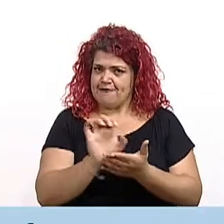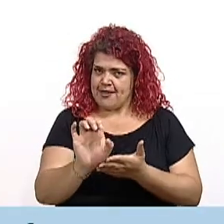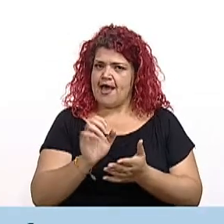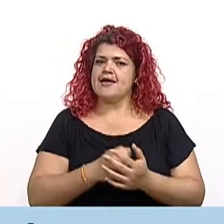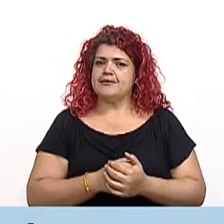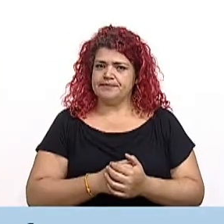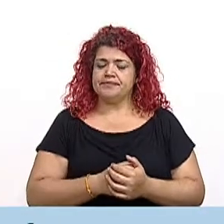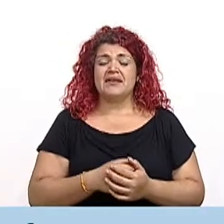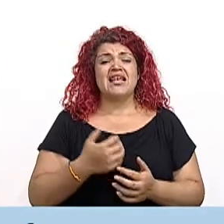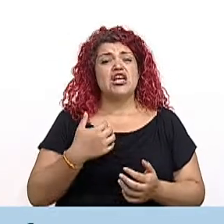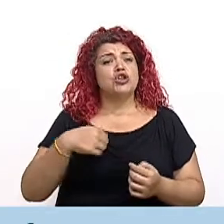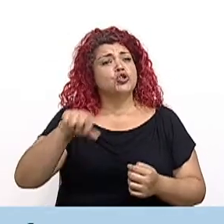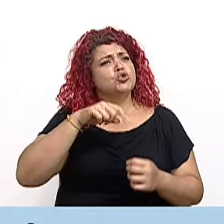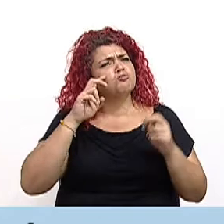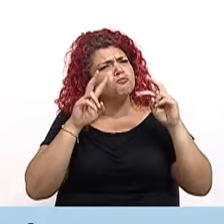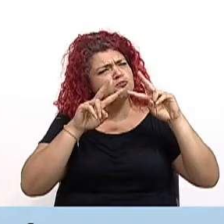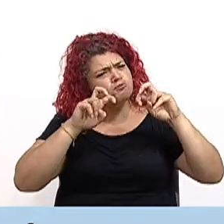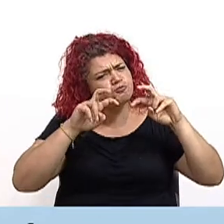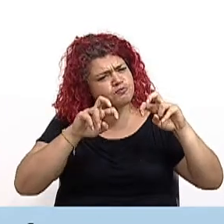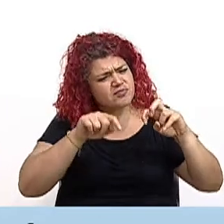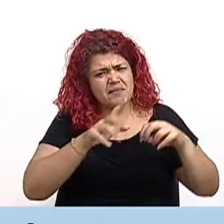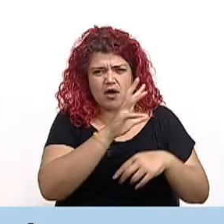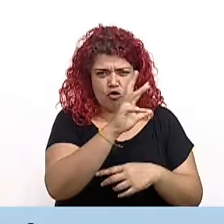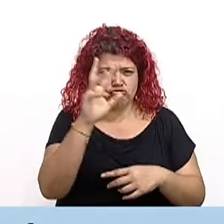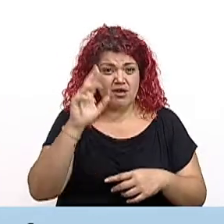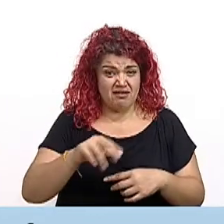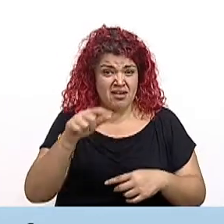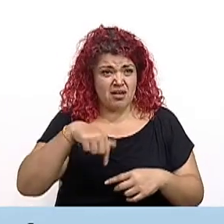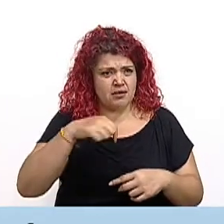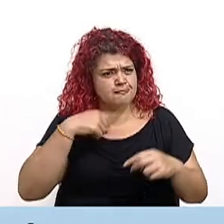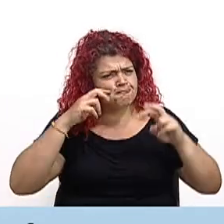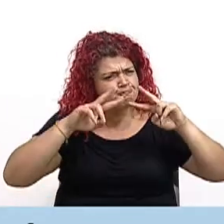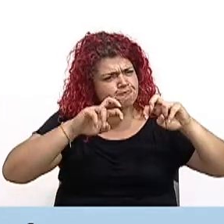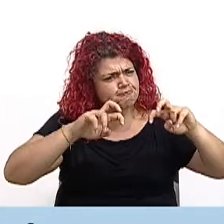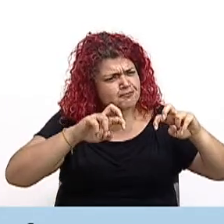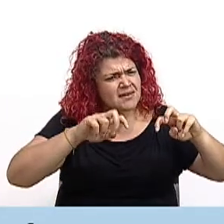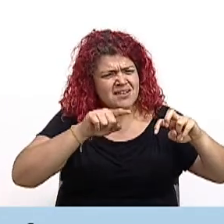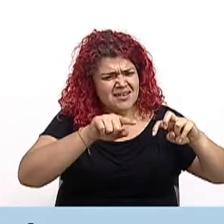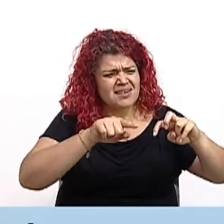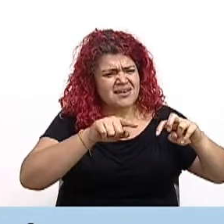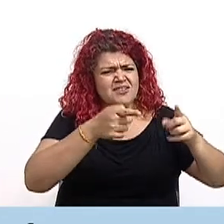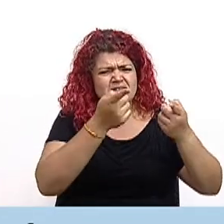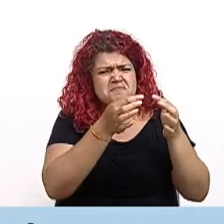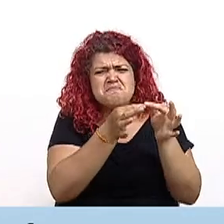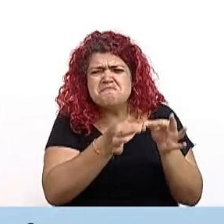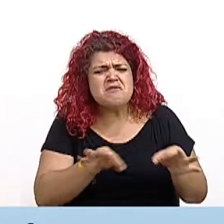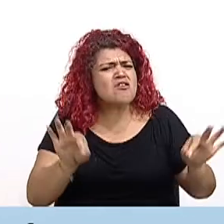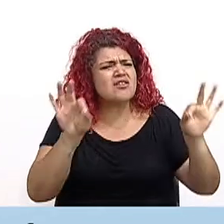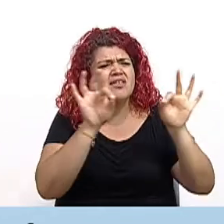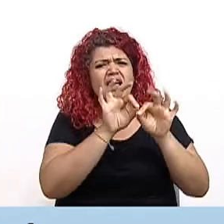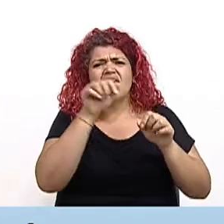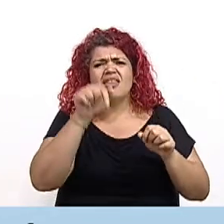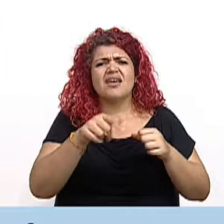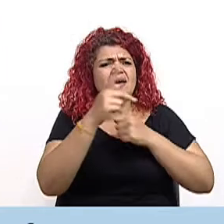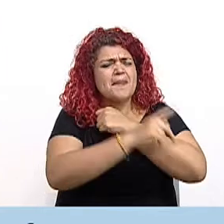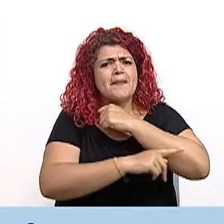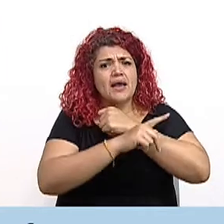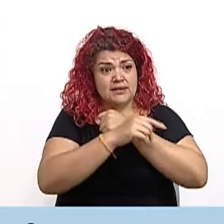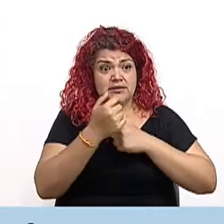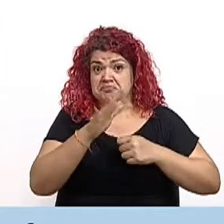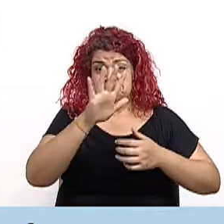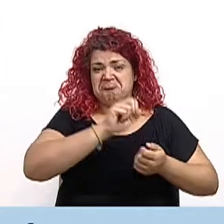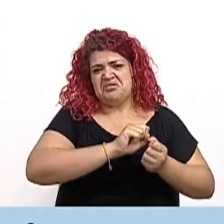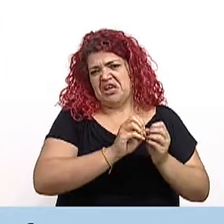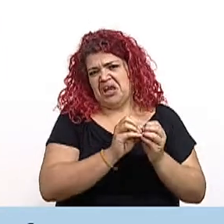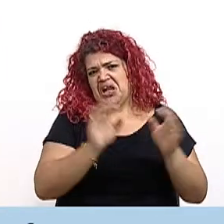es que si analizamos bien una situación como la de Costa Rica, hay factores que son fundamentales en nuestro país y en general en América